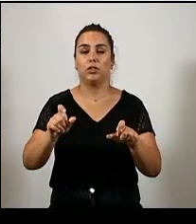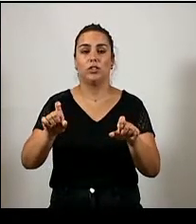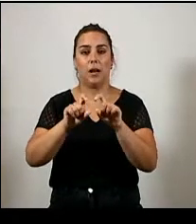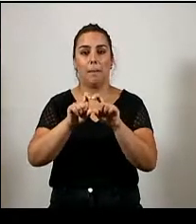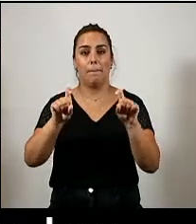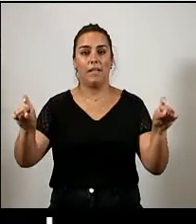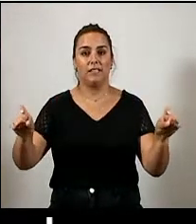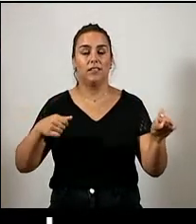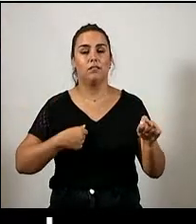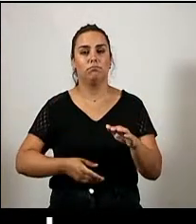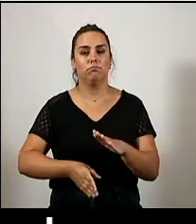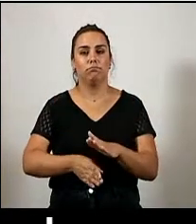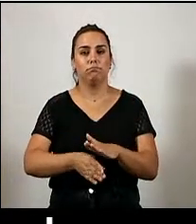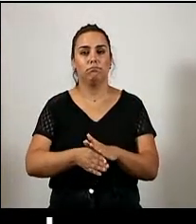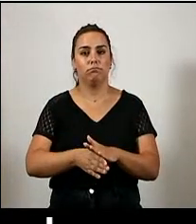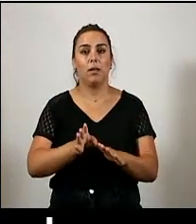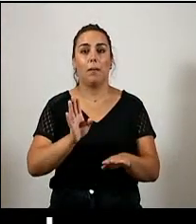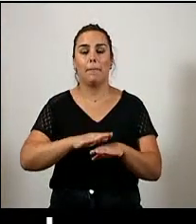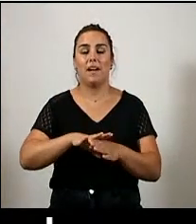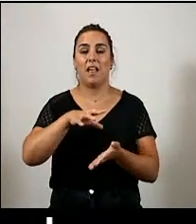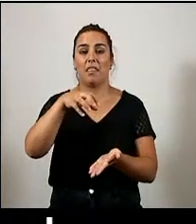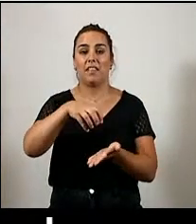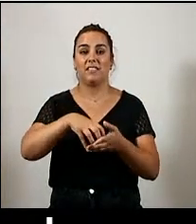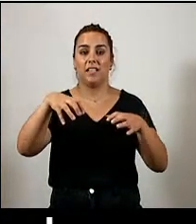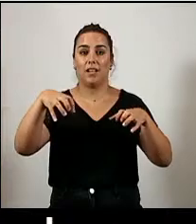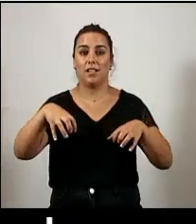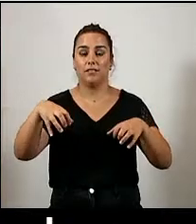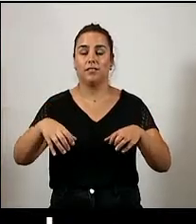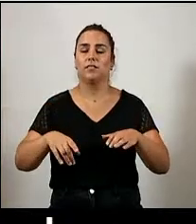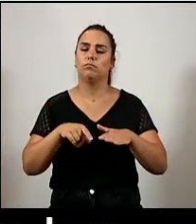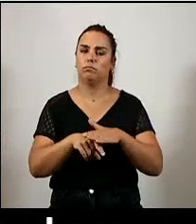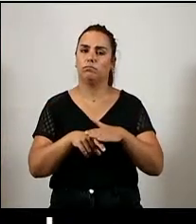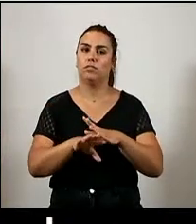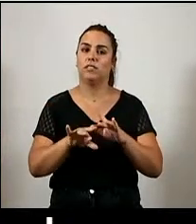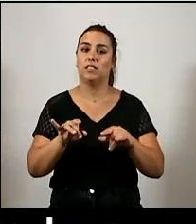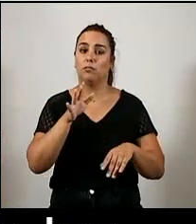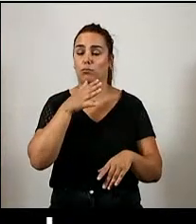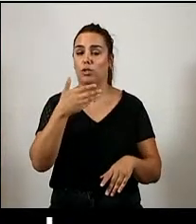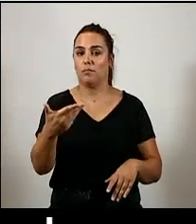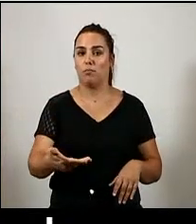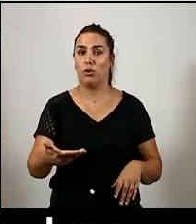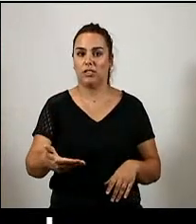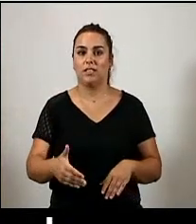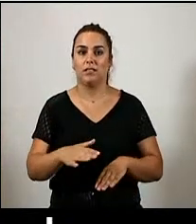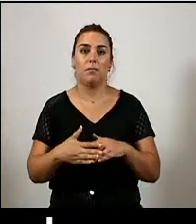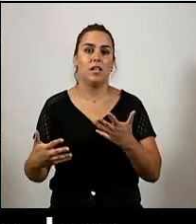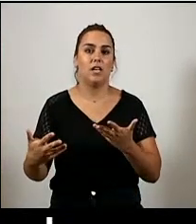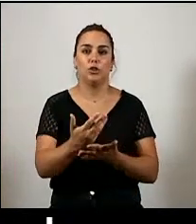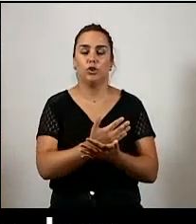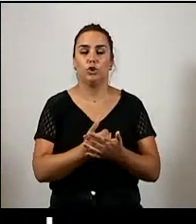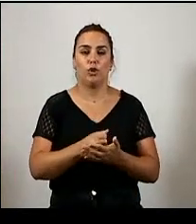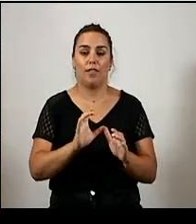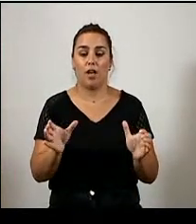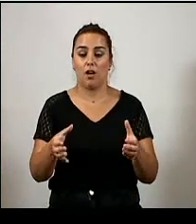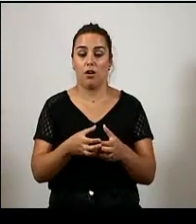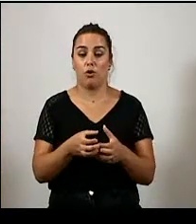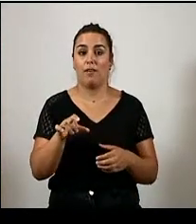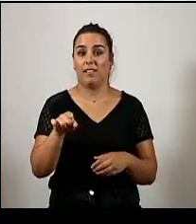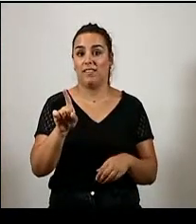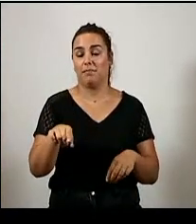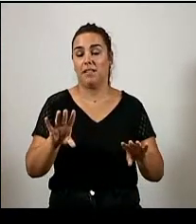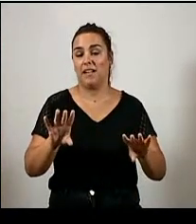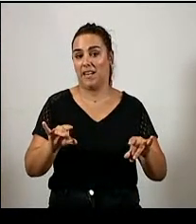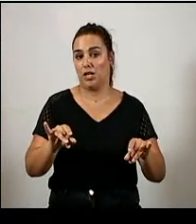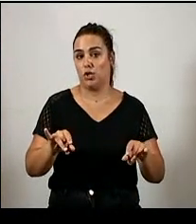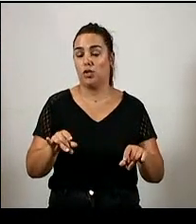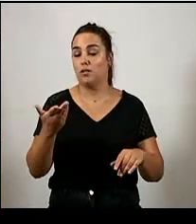porque esta central nuclear siga funcionando, por la importancia que todos sabemos que tiene para toda esta comarca y para toda esta región, porque es